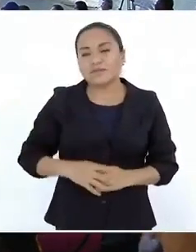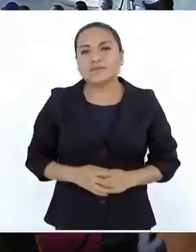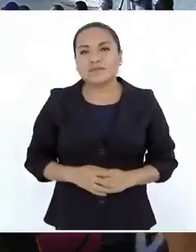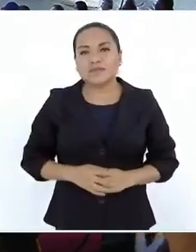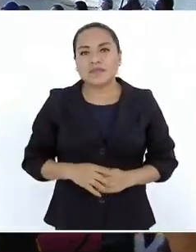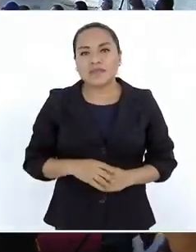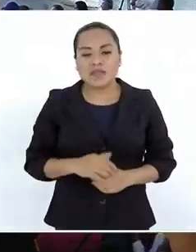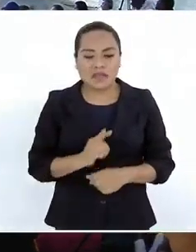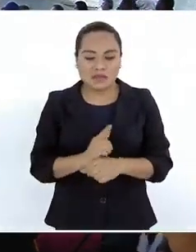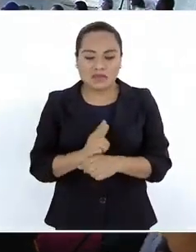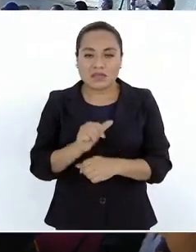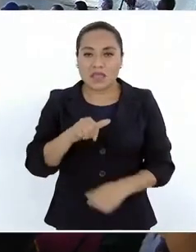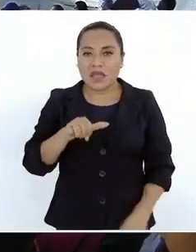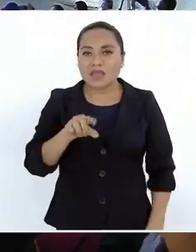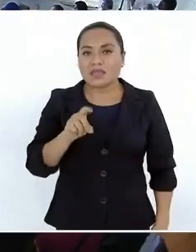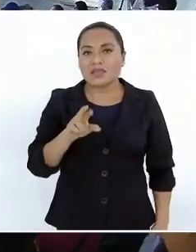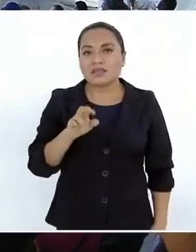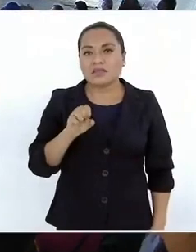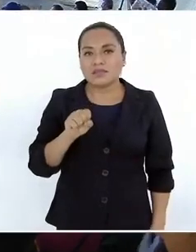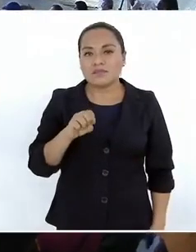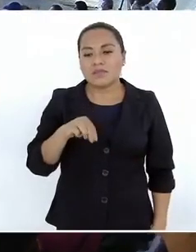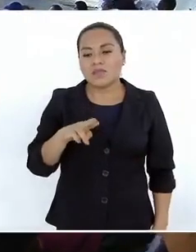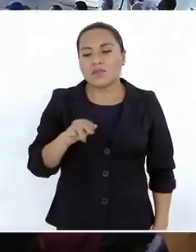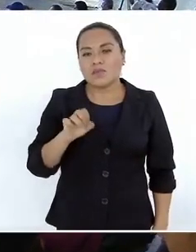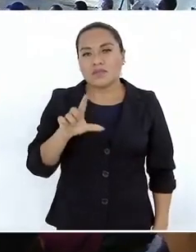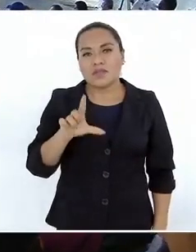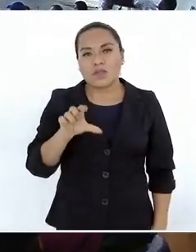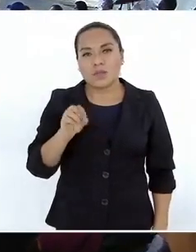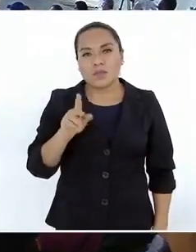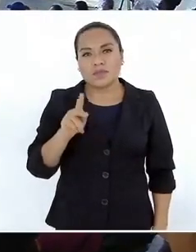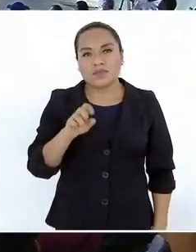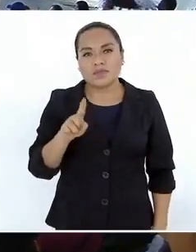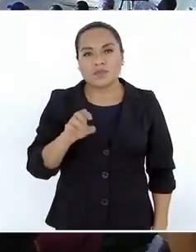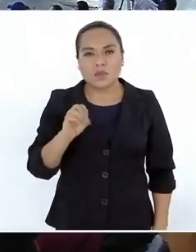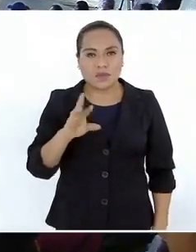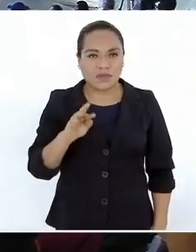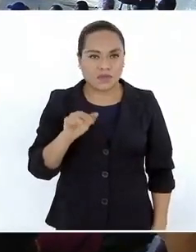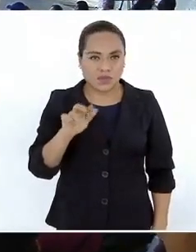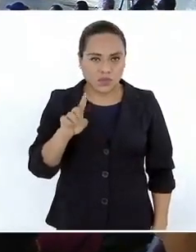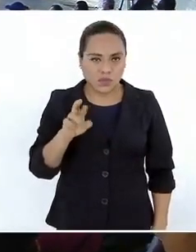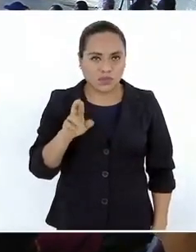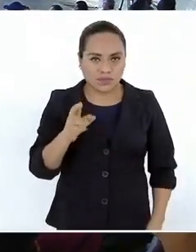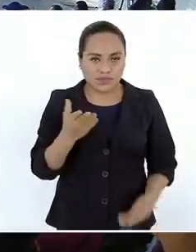Mexicanos, licenciado Andrés Manuel López Obrador.